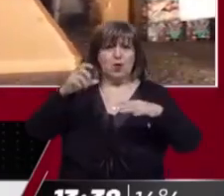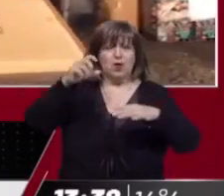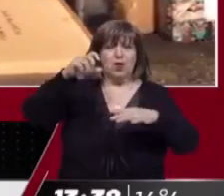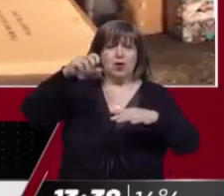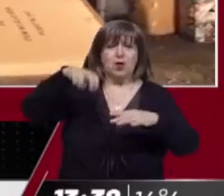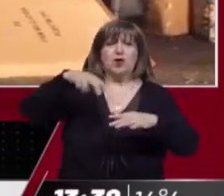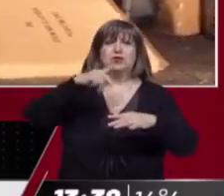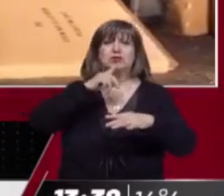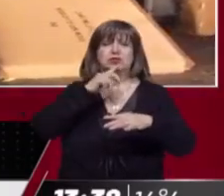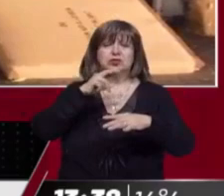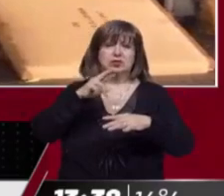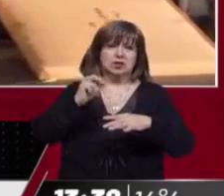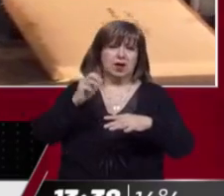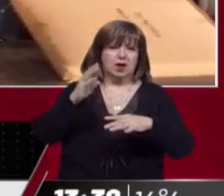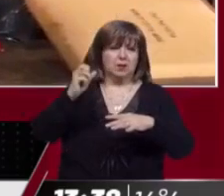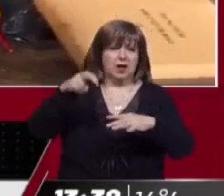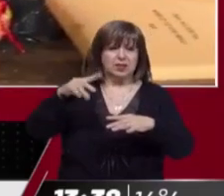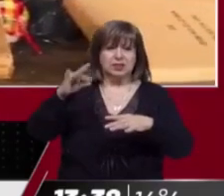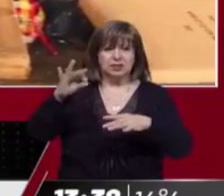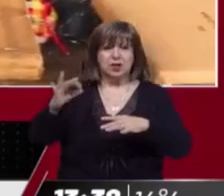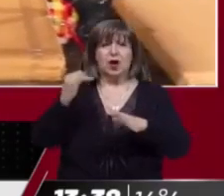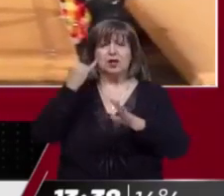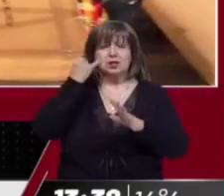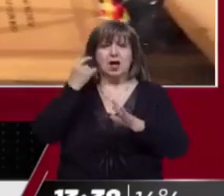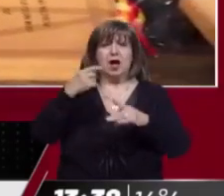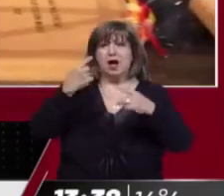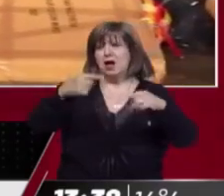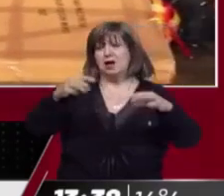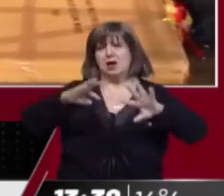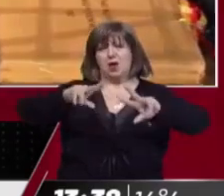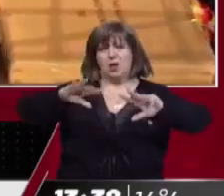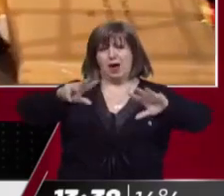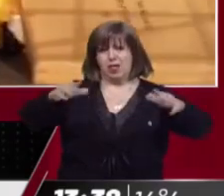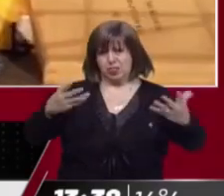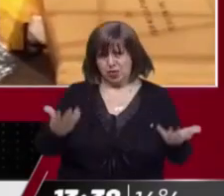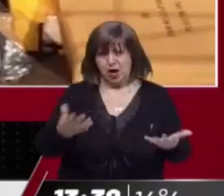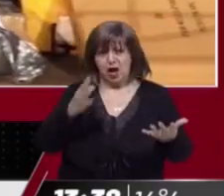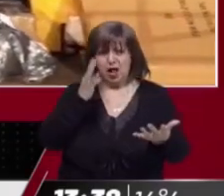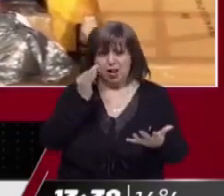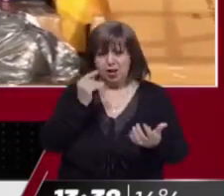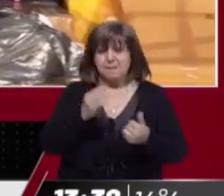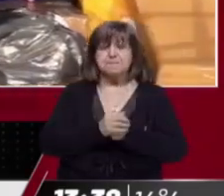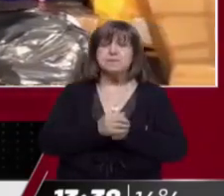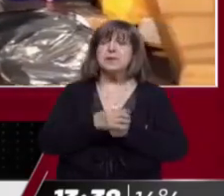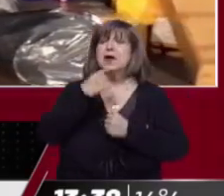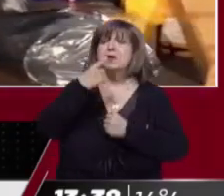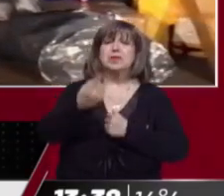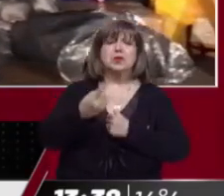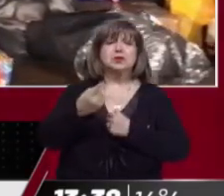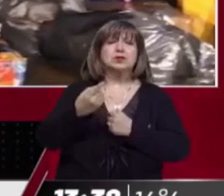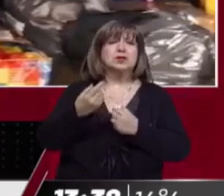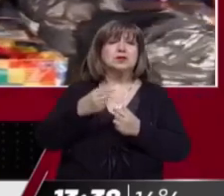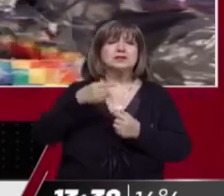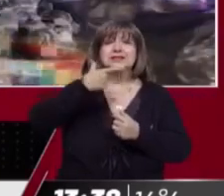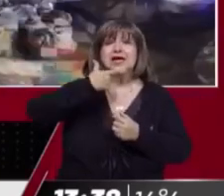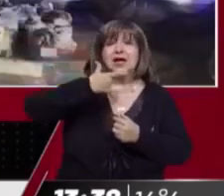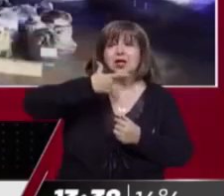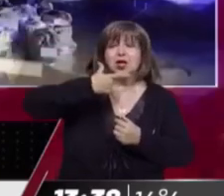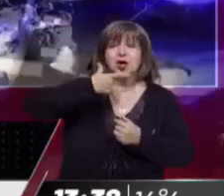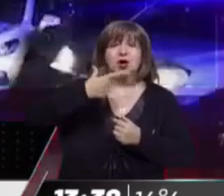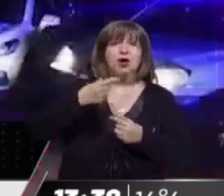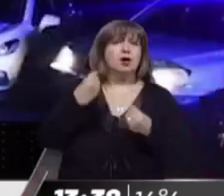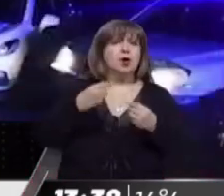conseguido aquí en el Valle de Uco y en el departamento puntualmente de Tunuyán. ¿Cómo sigue la investigación, Leandro? ¿Qué datos se puede aportar? ¿Qué datos se